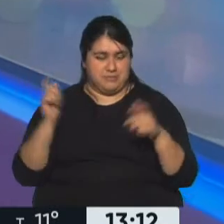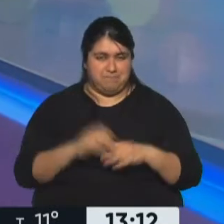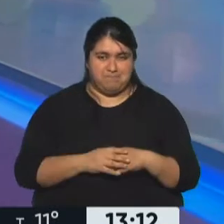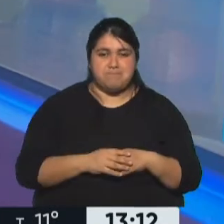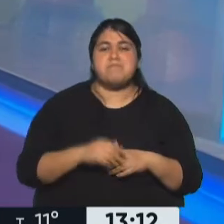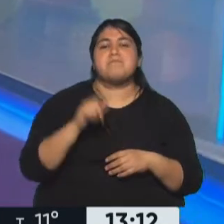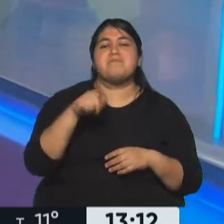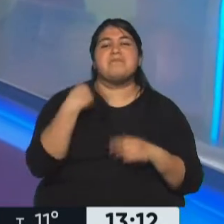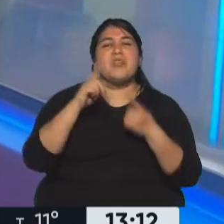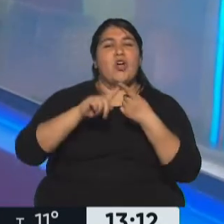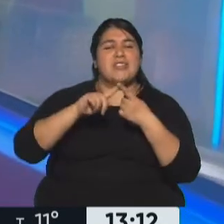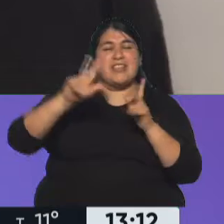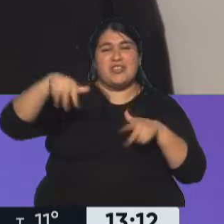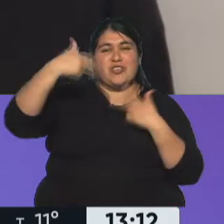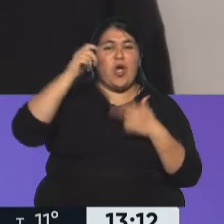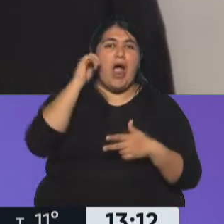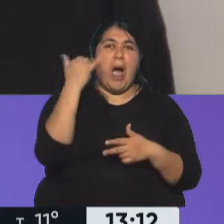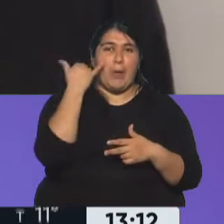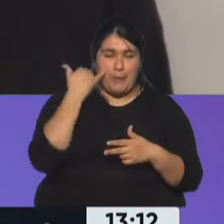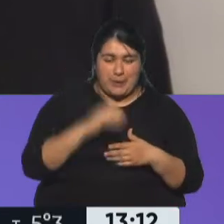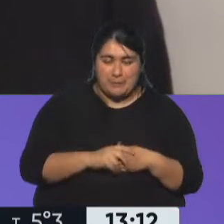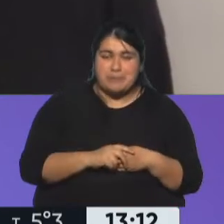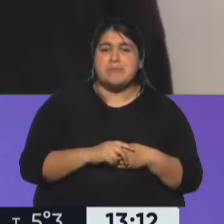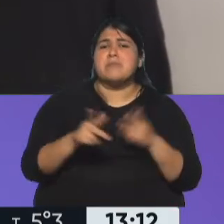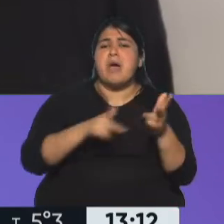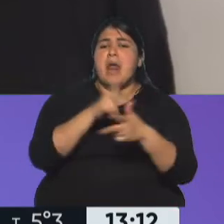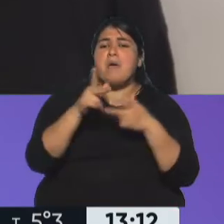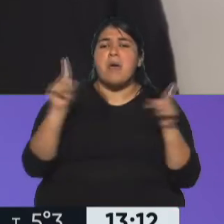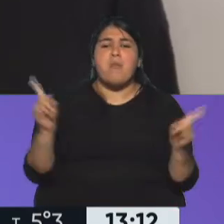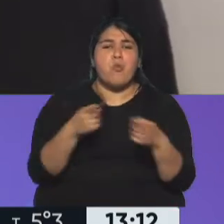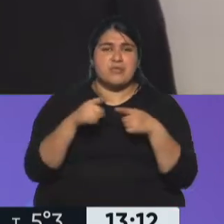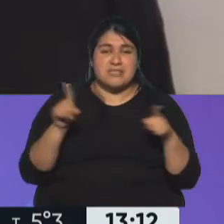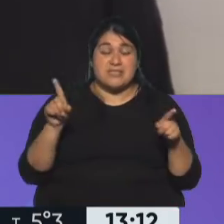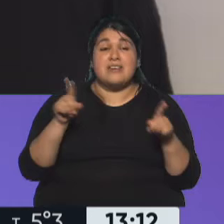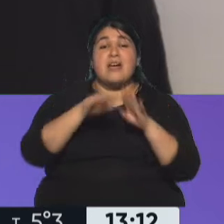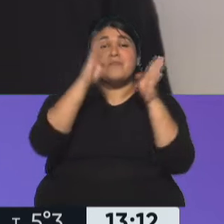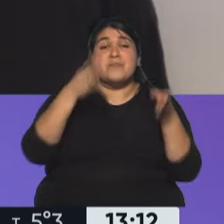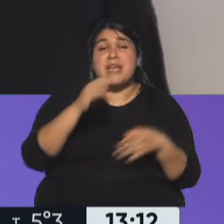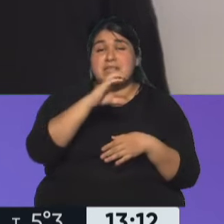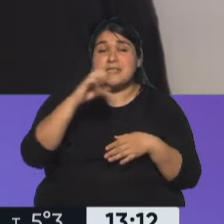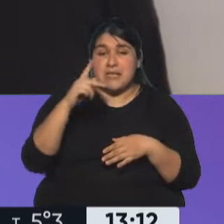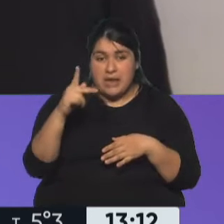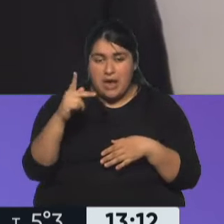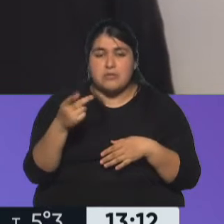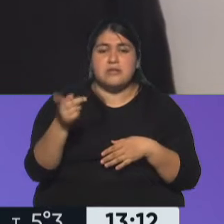Y retomamos el contacto con Gaby Radice. Gaby, en este caso, para hablar de música en el Centro Cultural Kirchner y en el